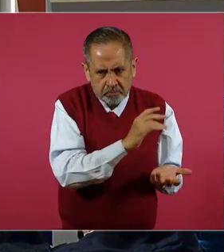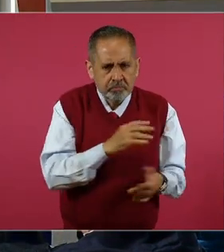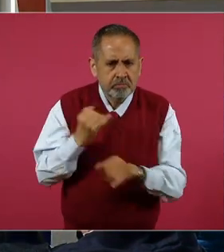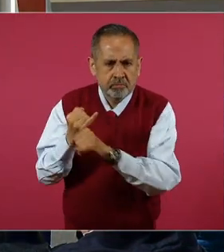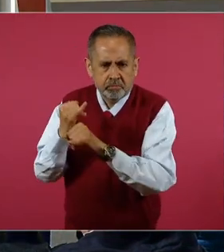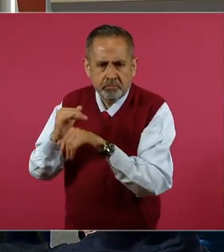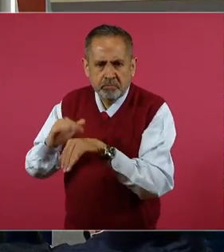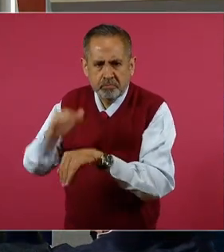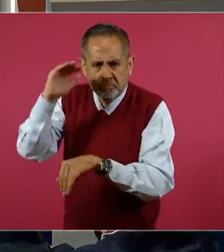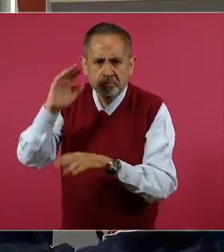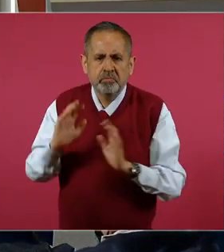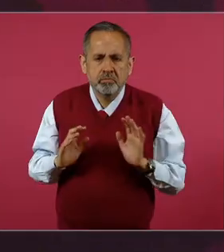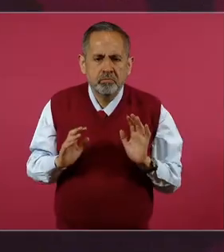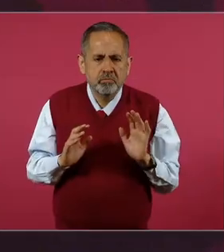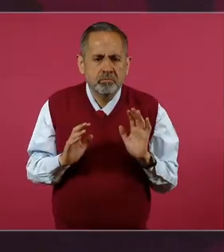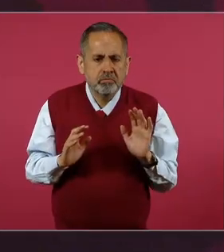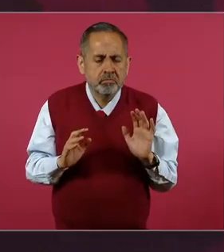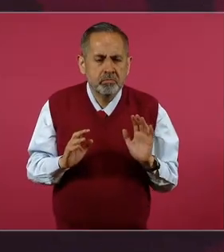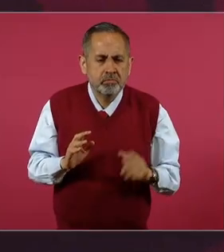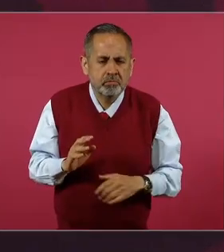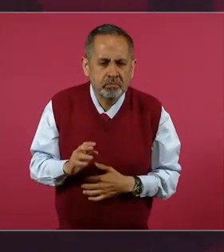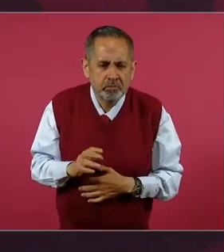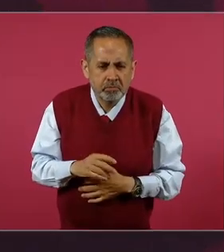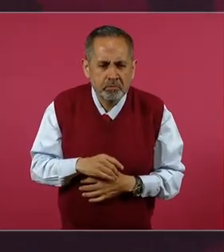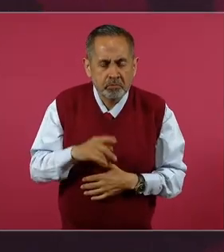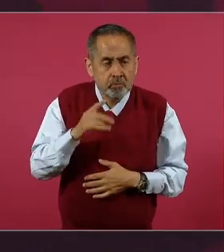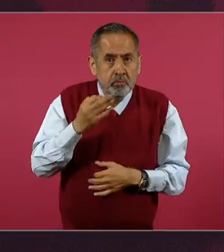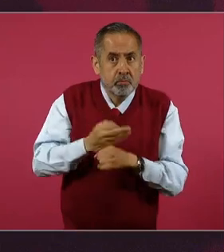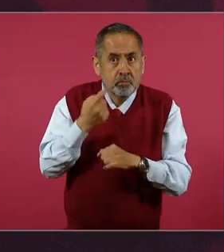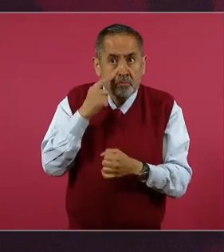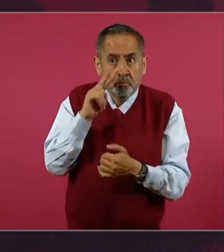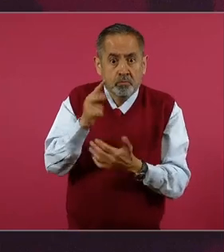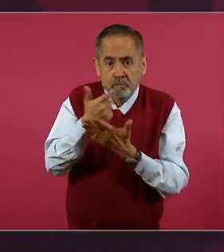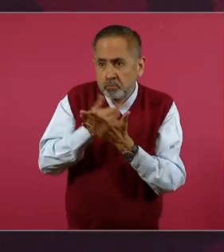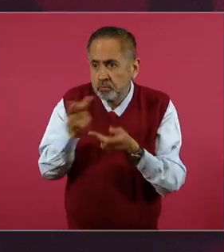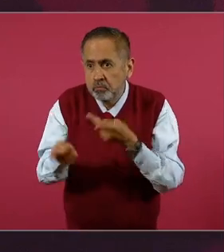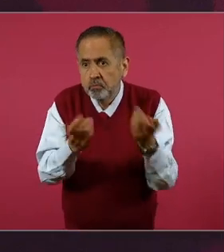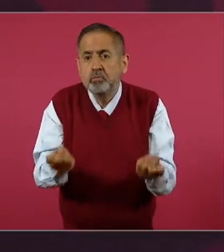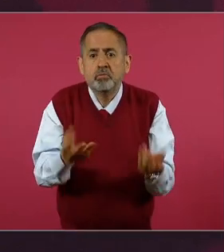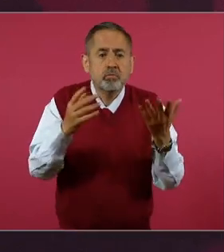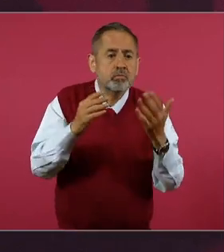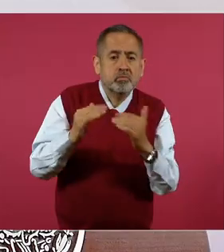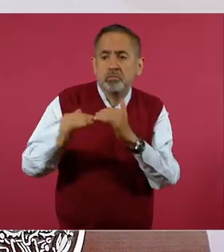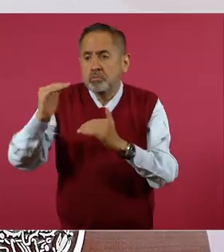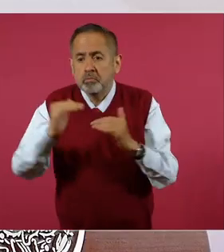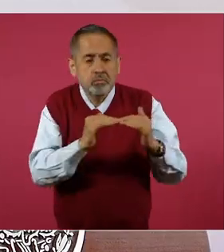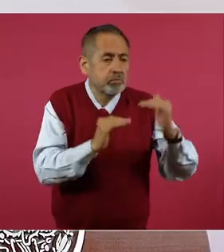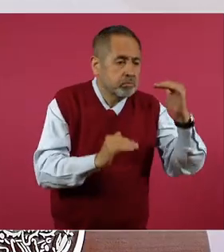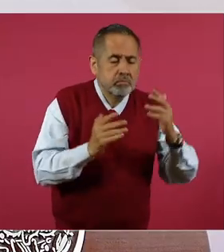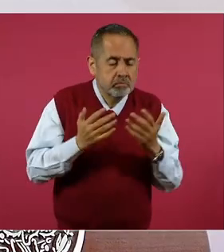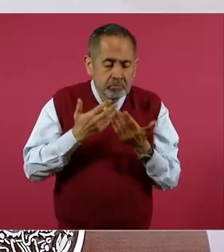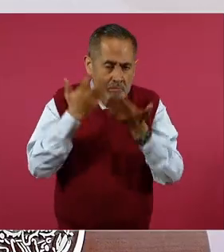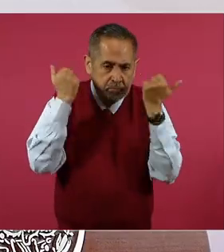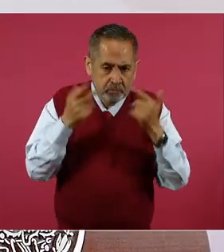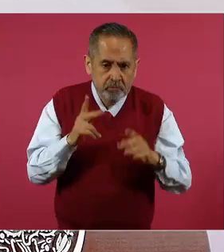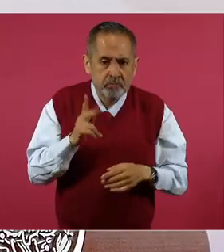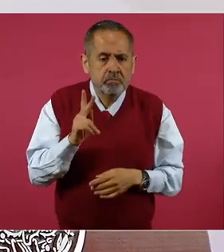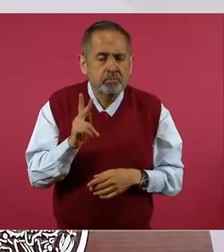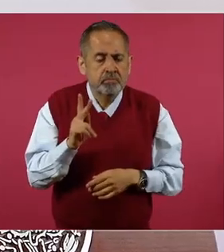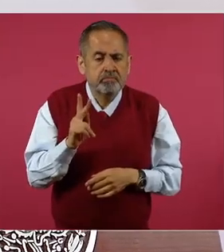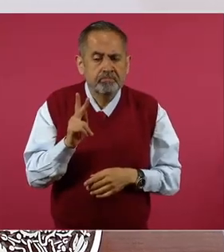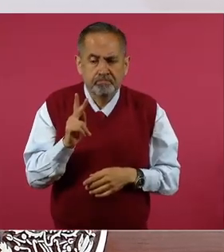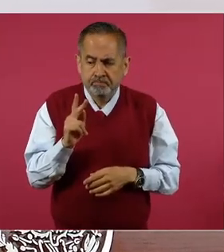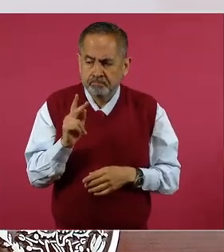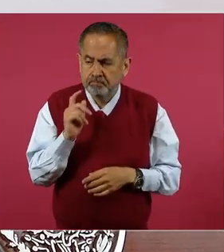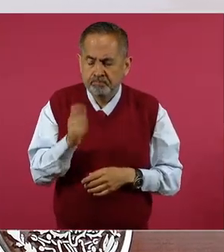Yo no he visto encuestas últimamente, pero en los últimos